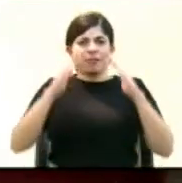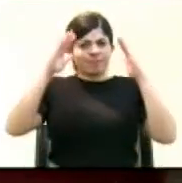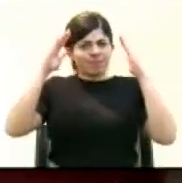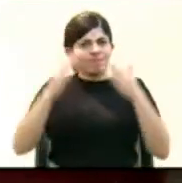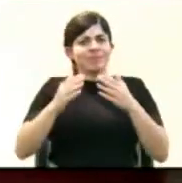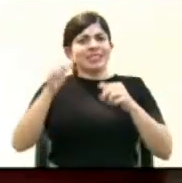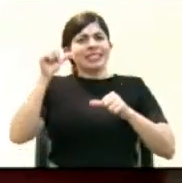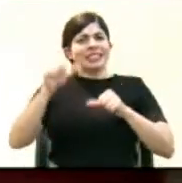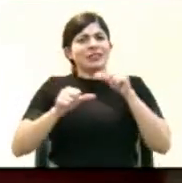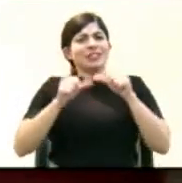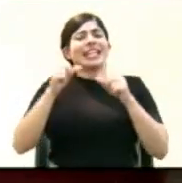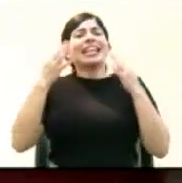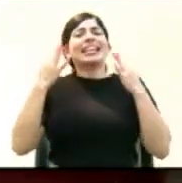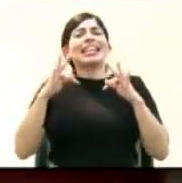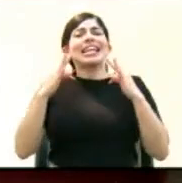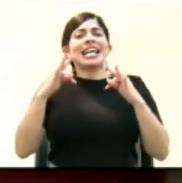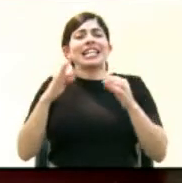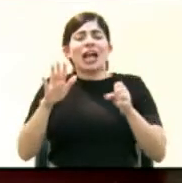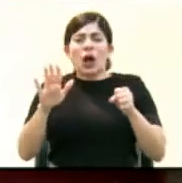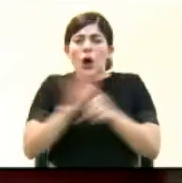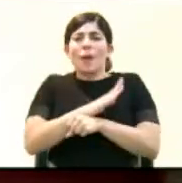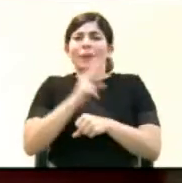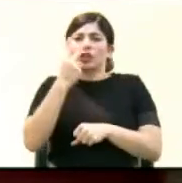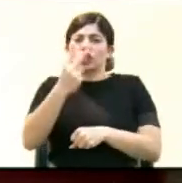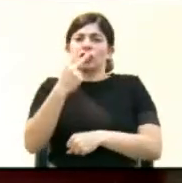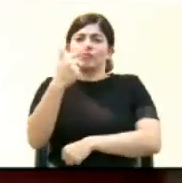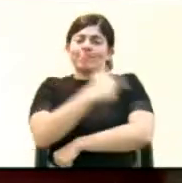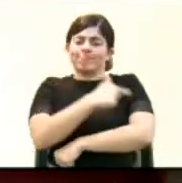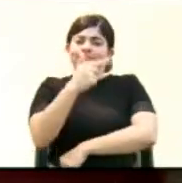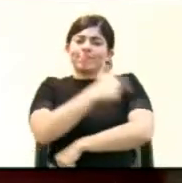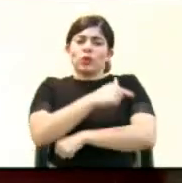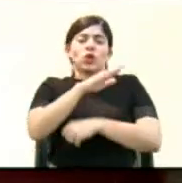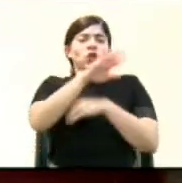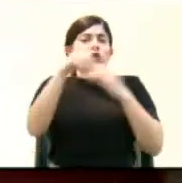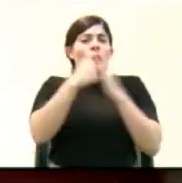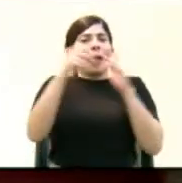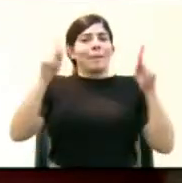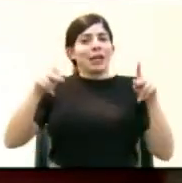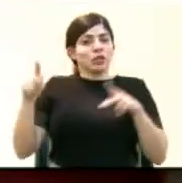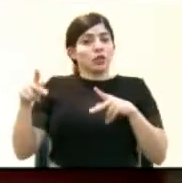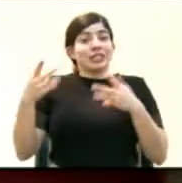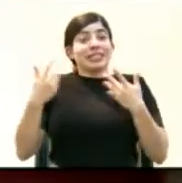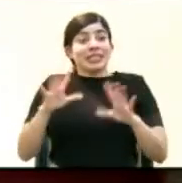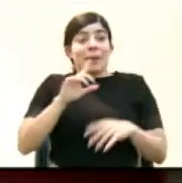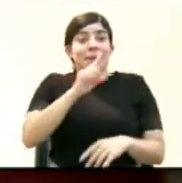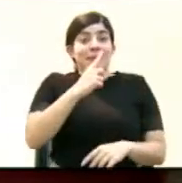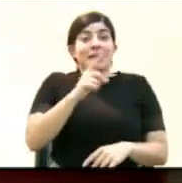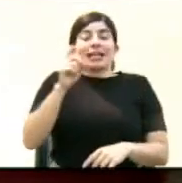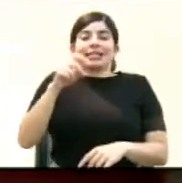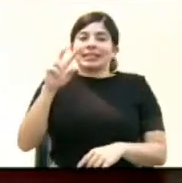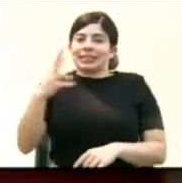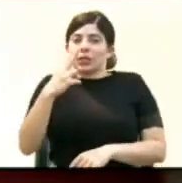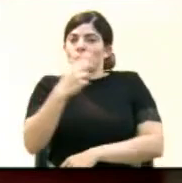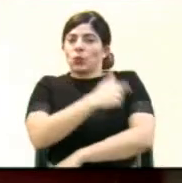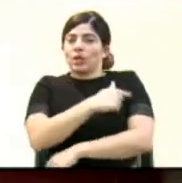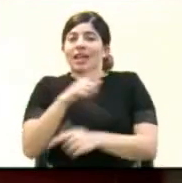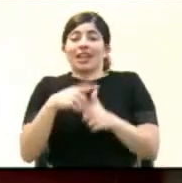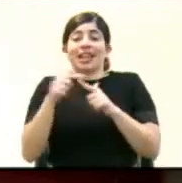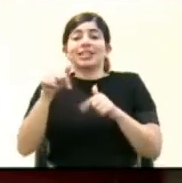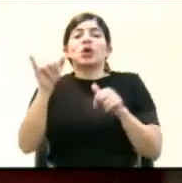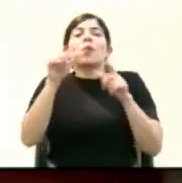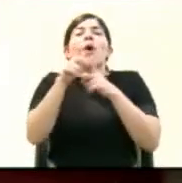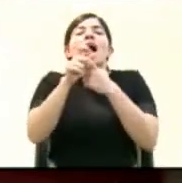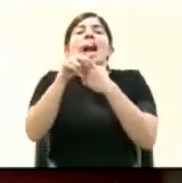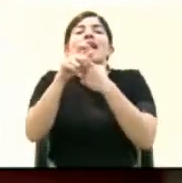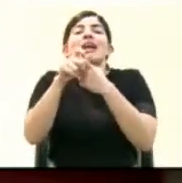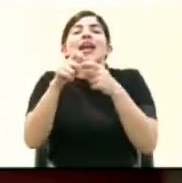el esfuerzo a tratar de completar esa segunda dosis en todas las personas que han recibido una primera ya. Entonces, esto es una carrera